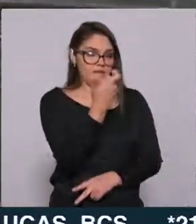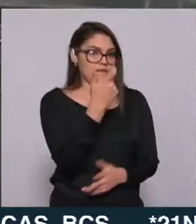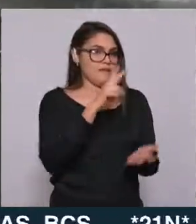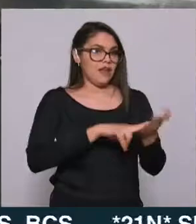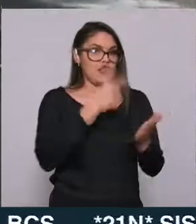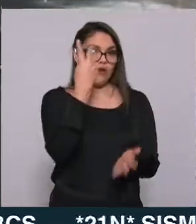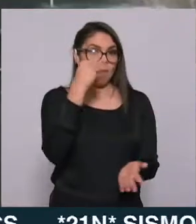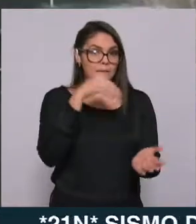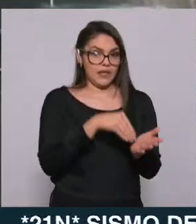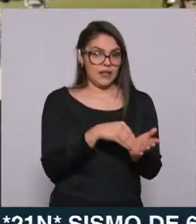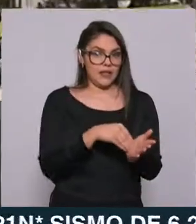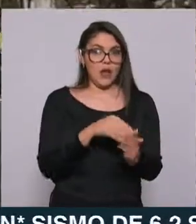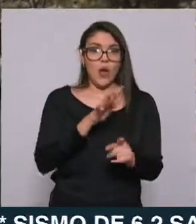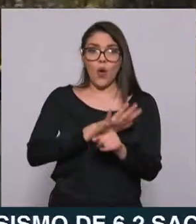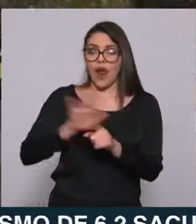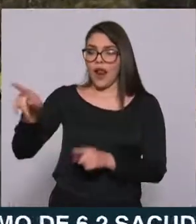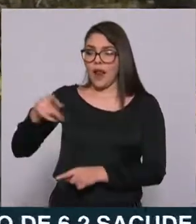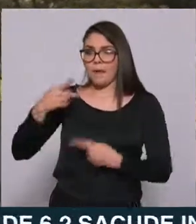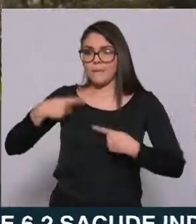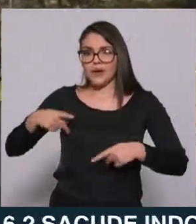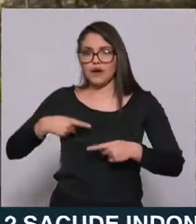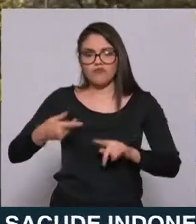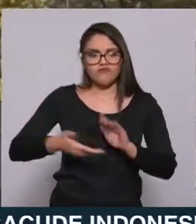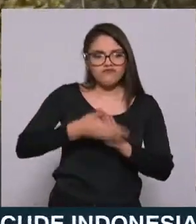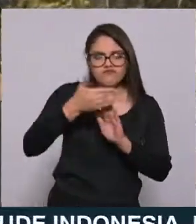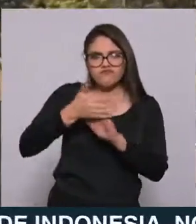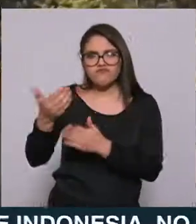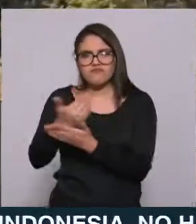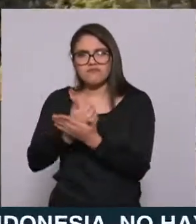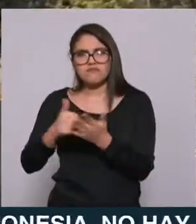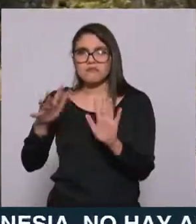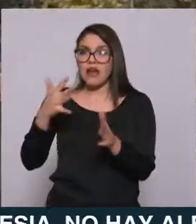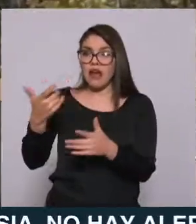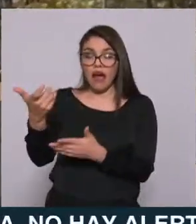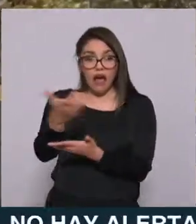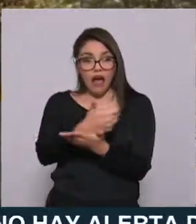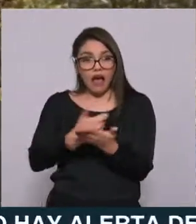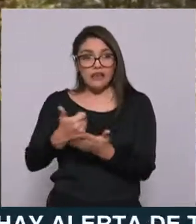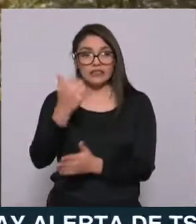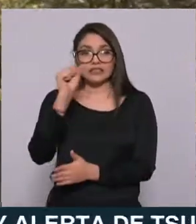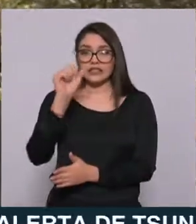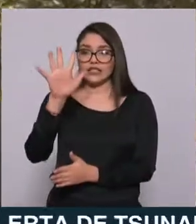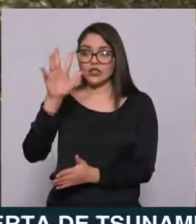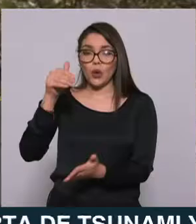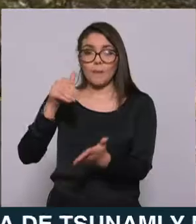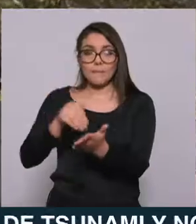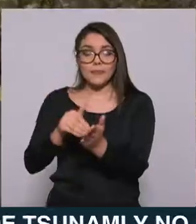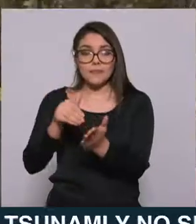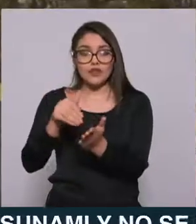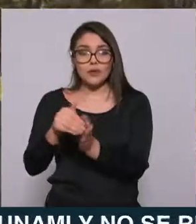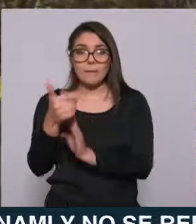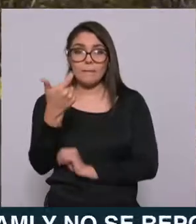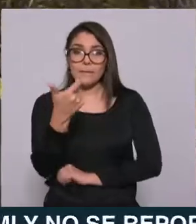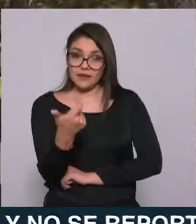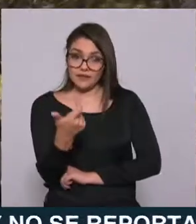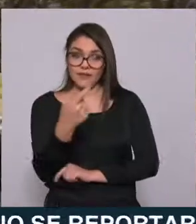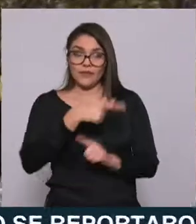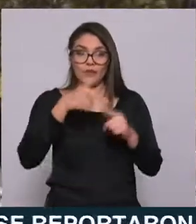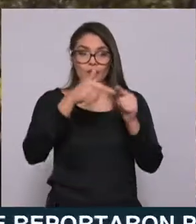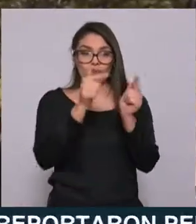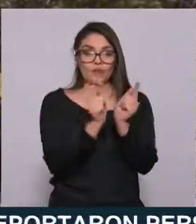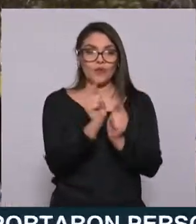las ganancias que iba a tener el desarrollador por todo esto iban a ser como 65,000 millones de pesos. Grupo Danos y Grupo Copri. Grupo Danos,